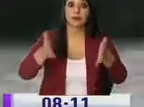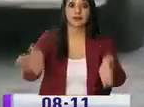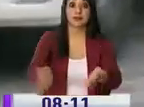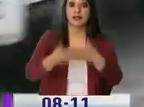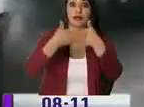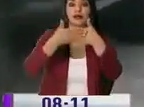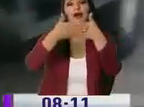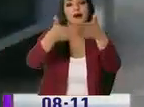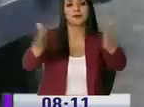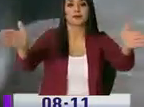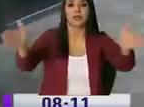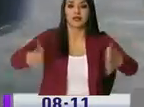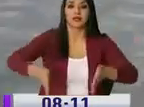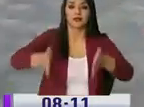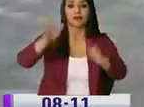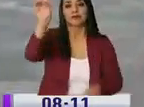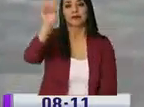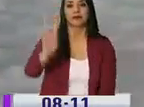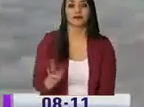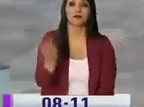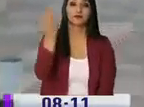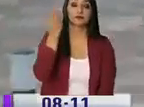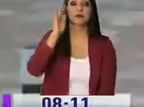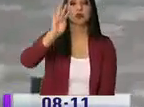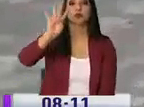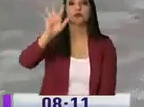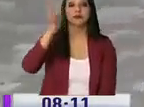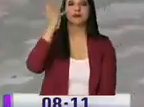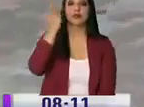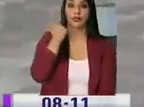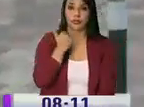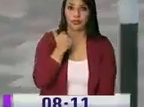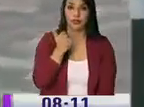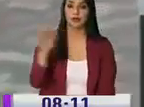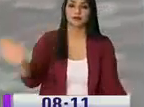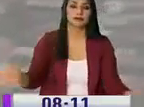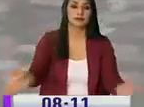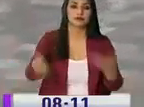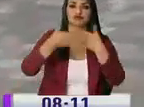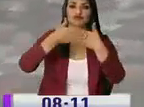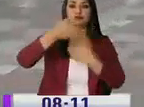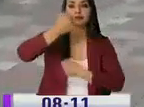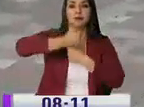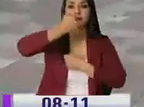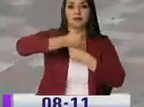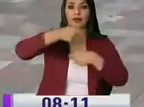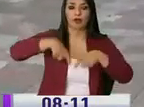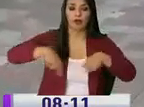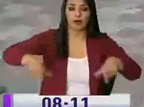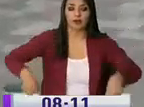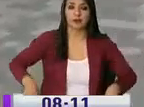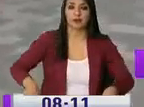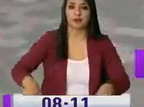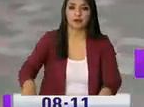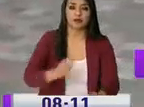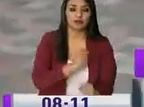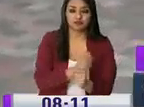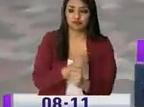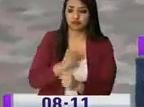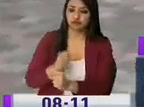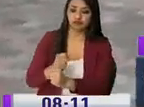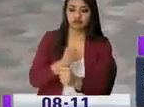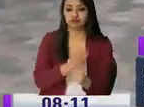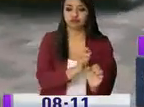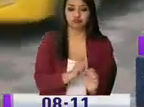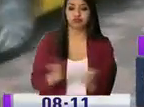calle Venezuela. Recordemos que hace 45 días, como tú lo dijiste, Robert, se cerró por trabajos de alcantarillado y para realizar la plataforma